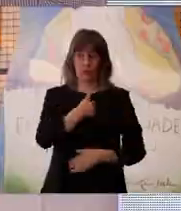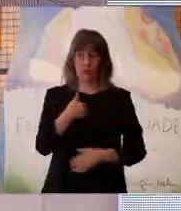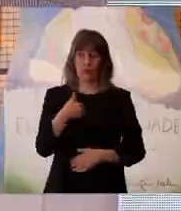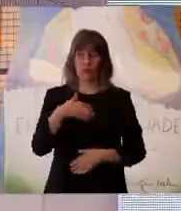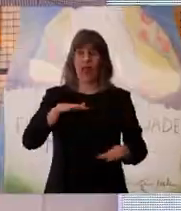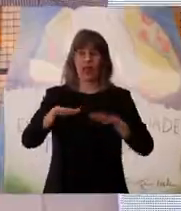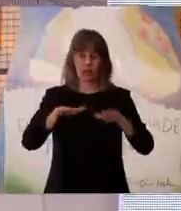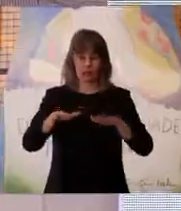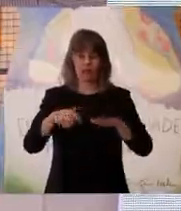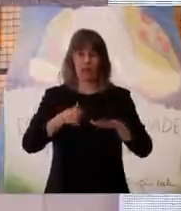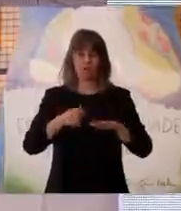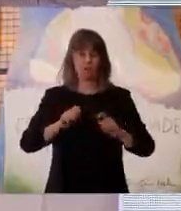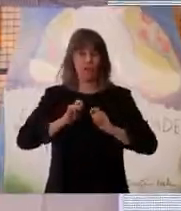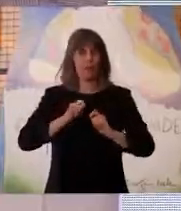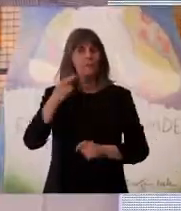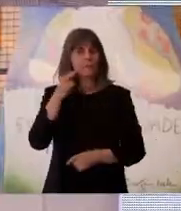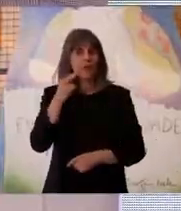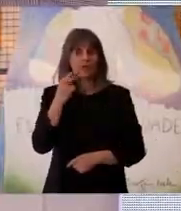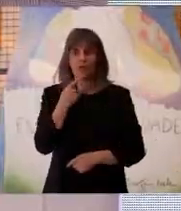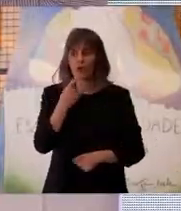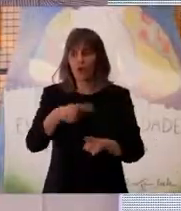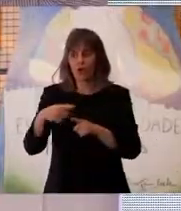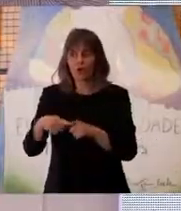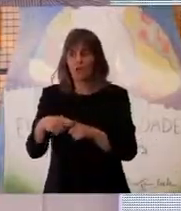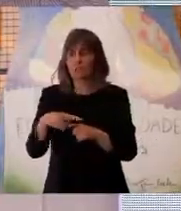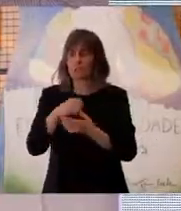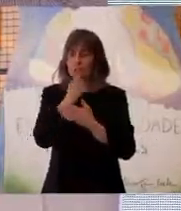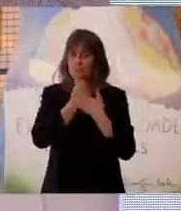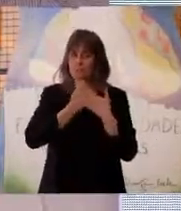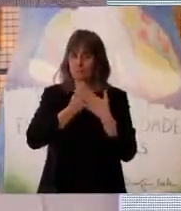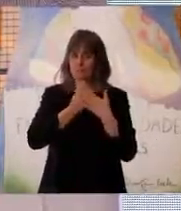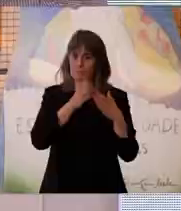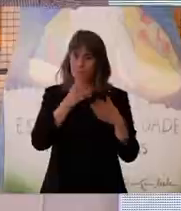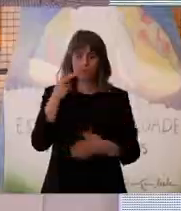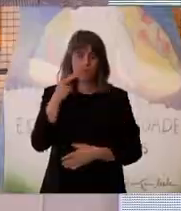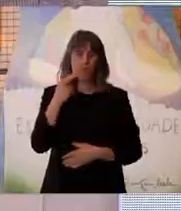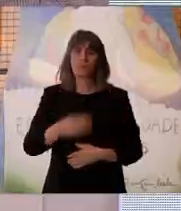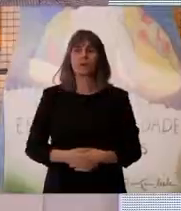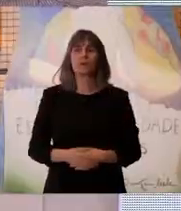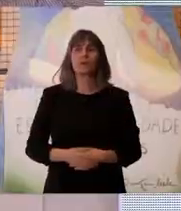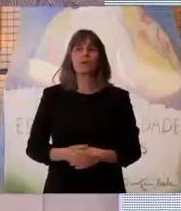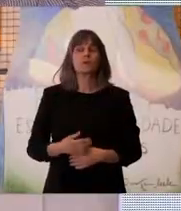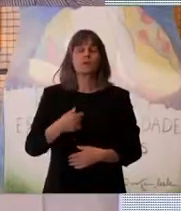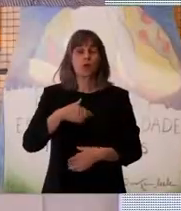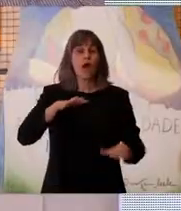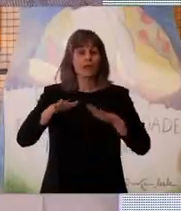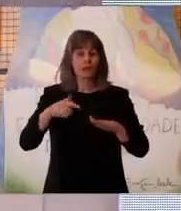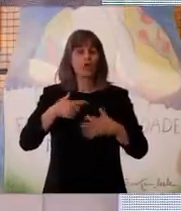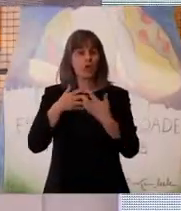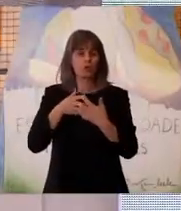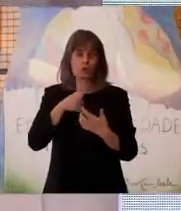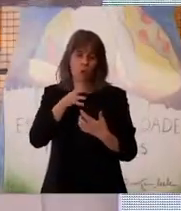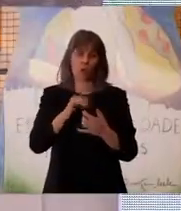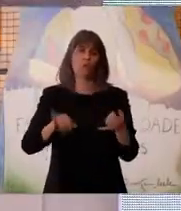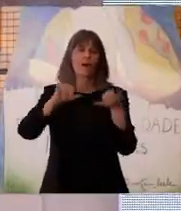siempre tengo miedo de decir cosas que no sé porque ser muy eso como activista que luchó por el matrimonio